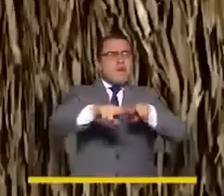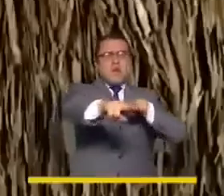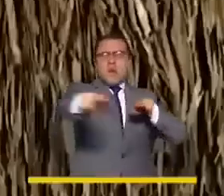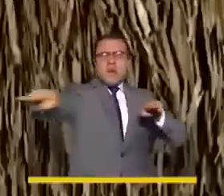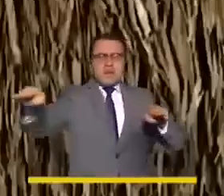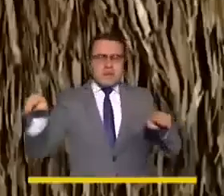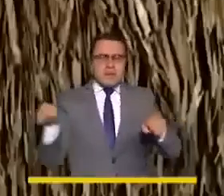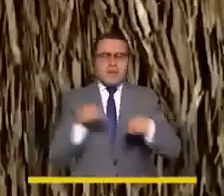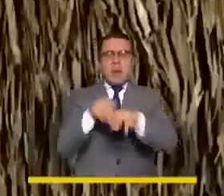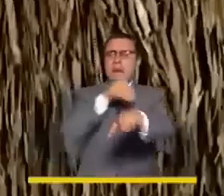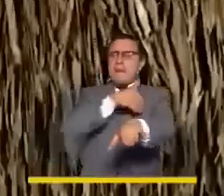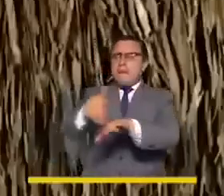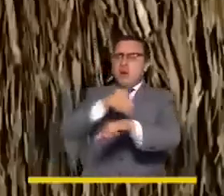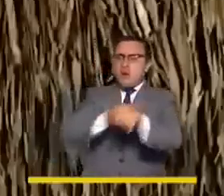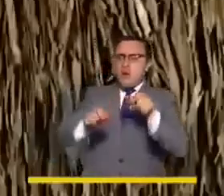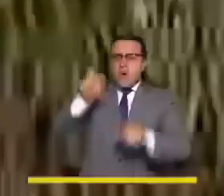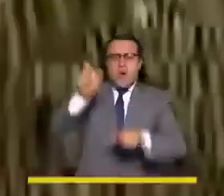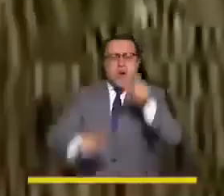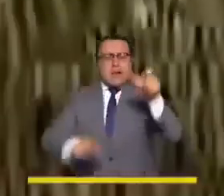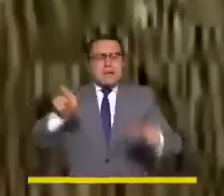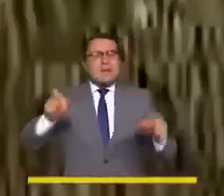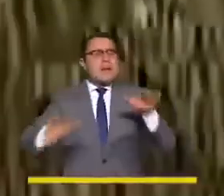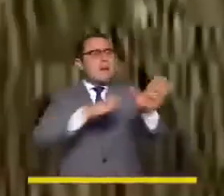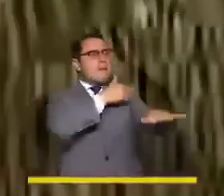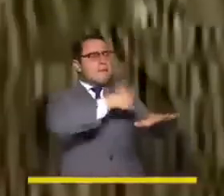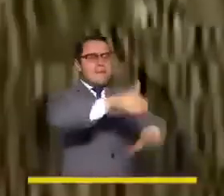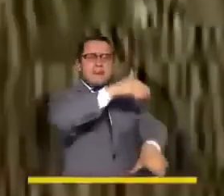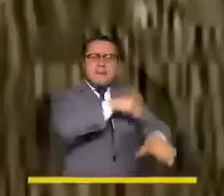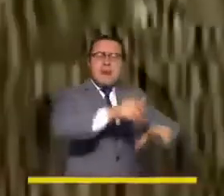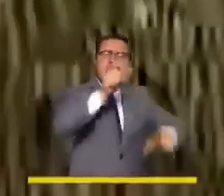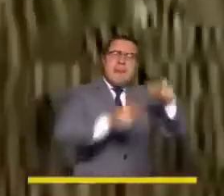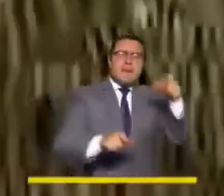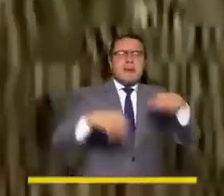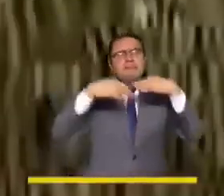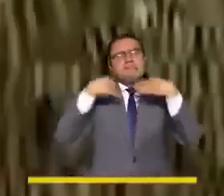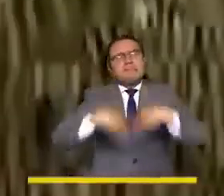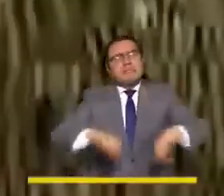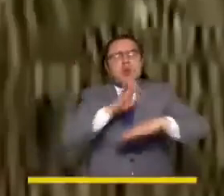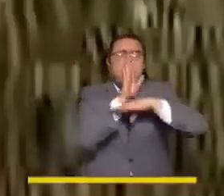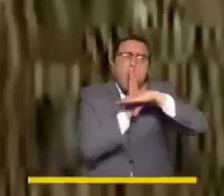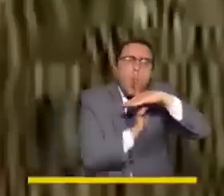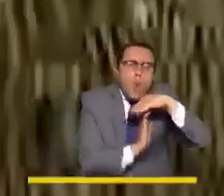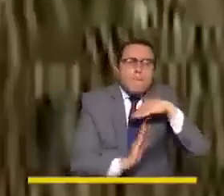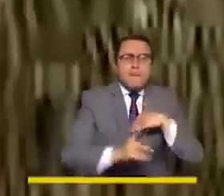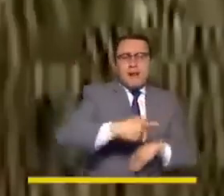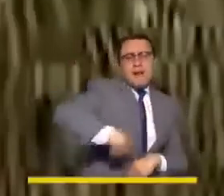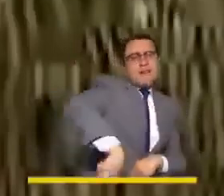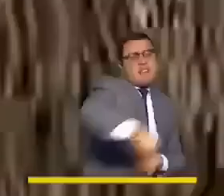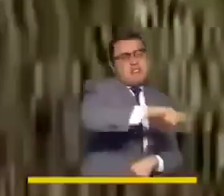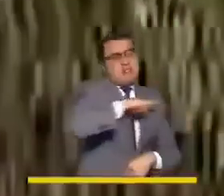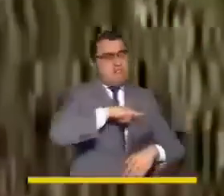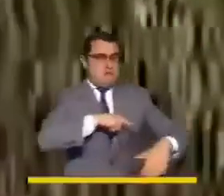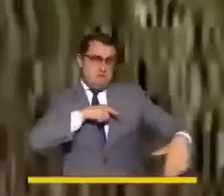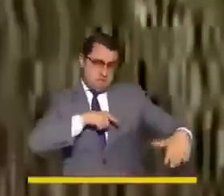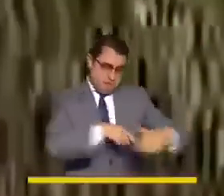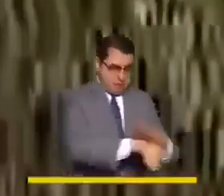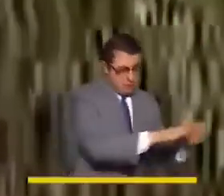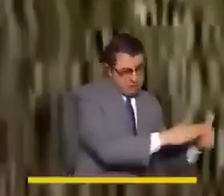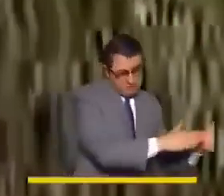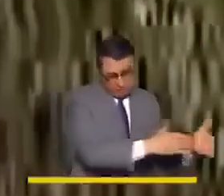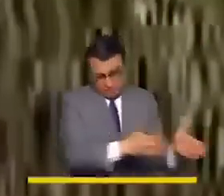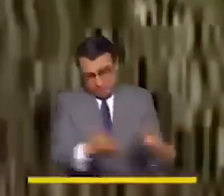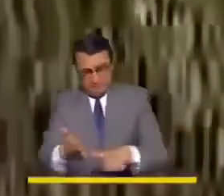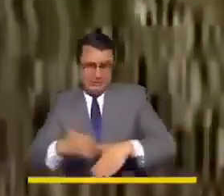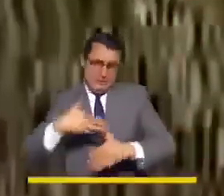sobre millones de personas, millones de gente humilde a la que sacaron a punta de sangre y de